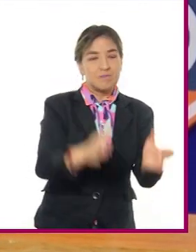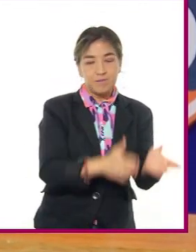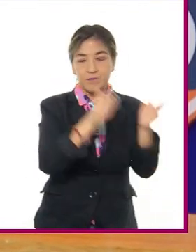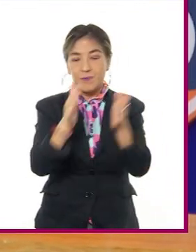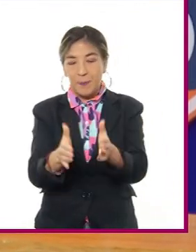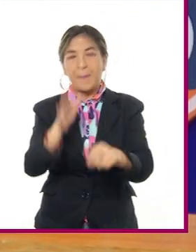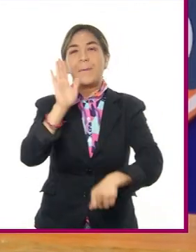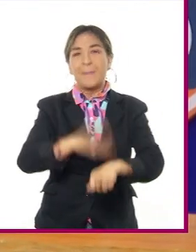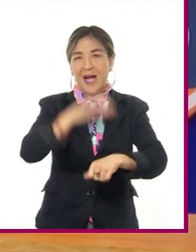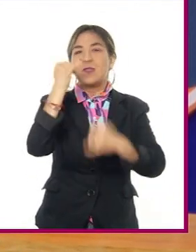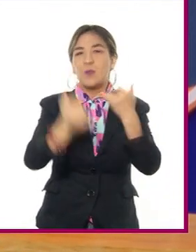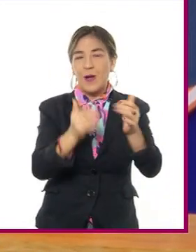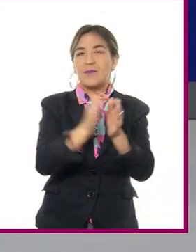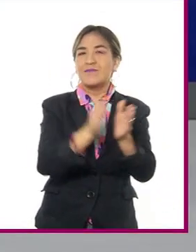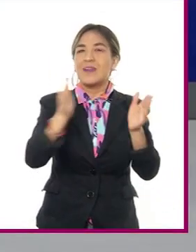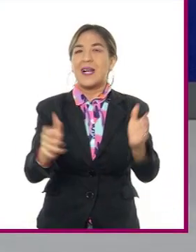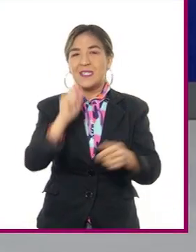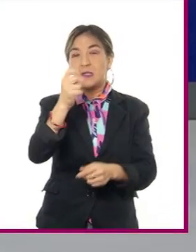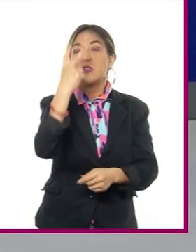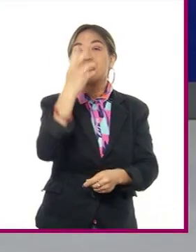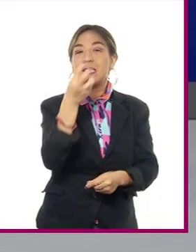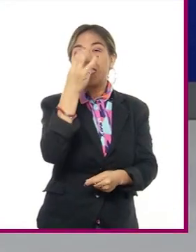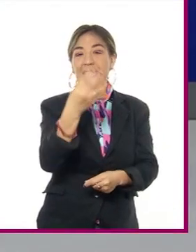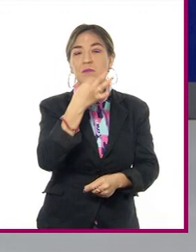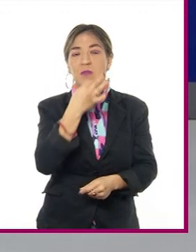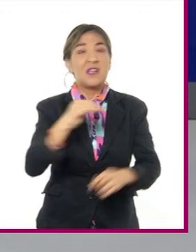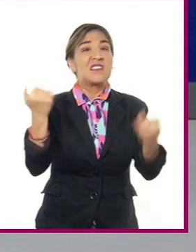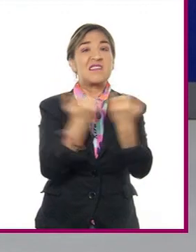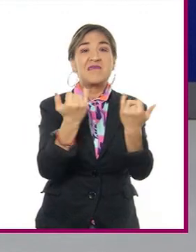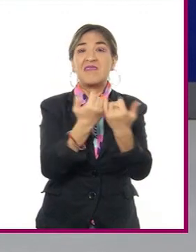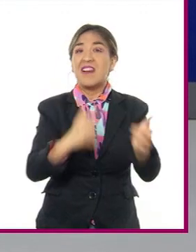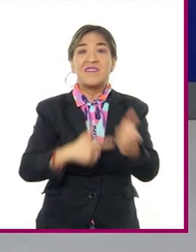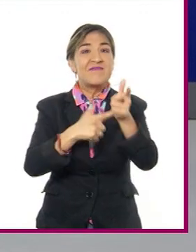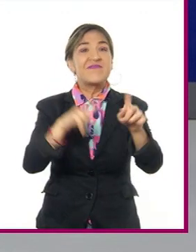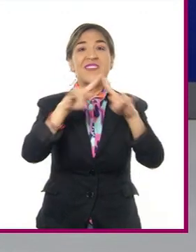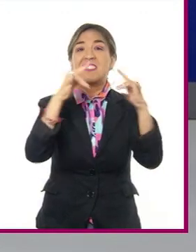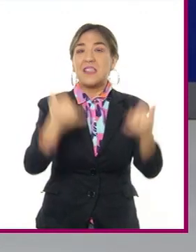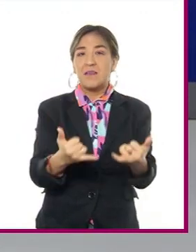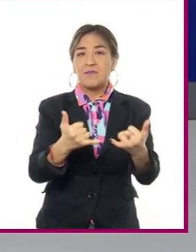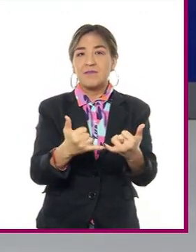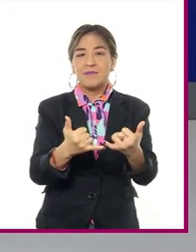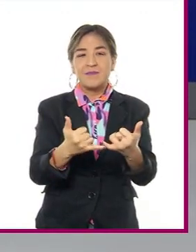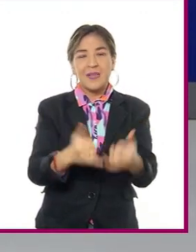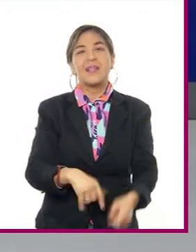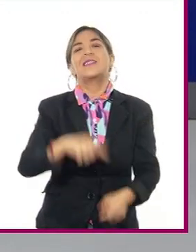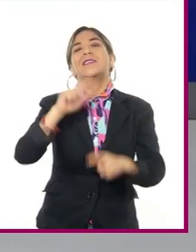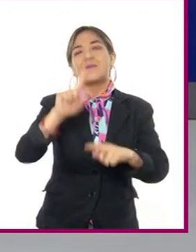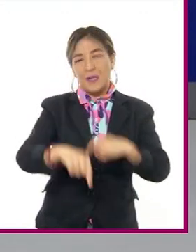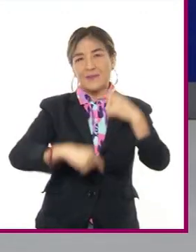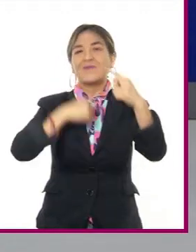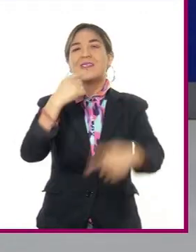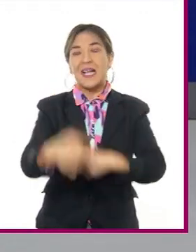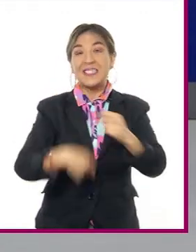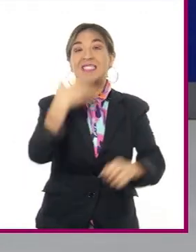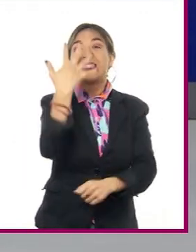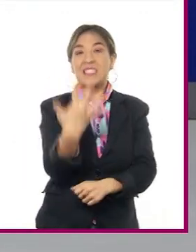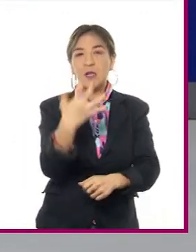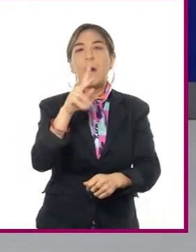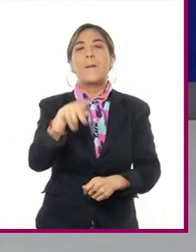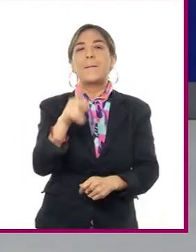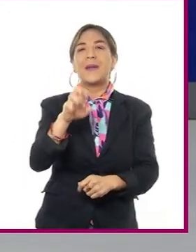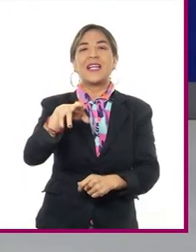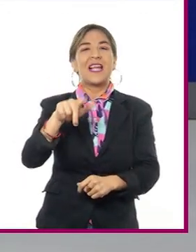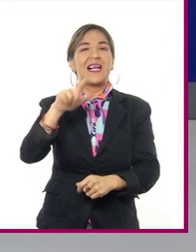uno de juego efectivo. ¿Y si siguen empatados? Se van a una serie de 5 penaltis.